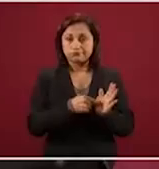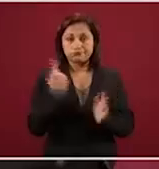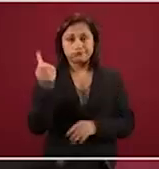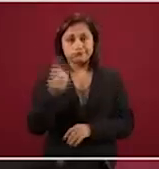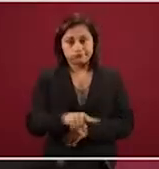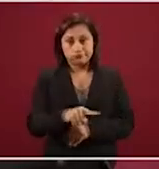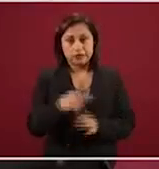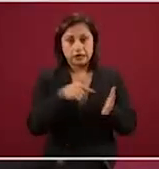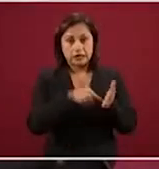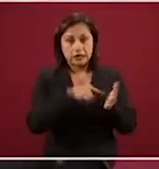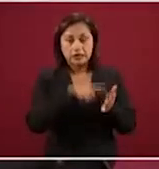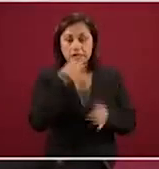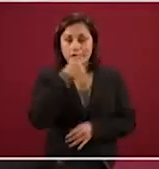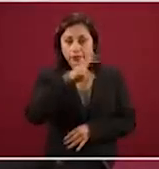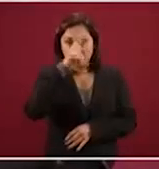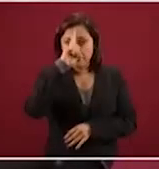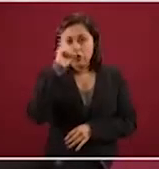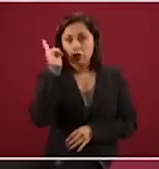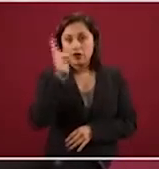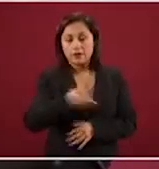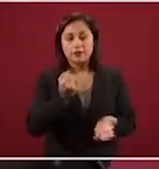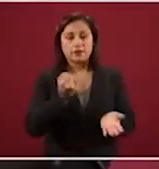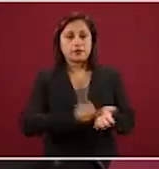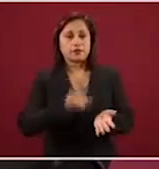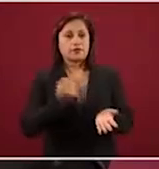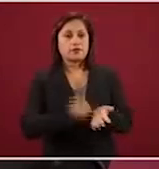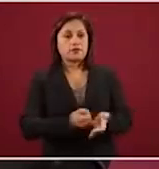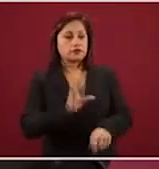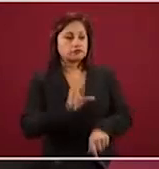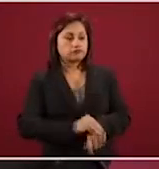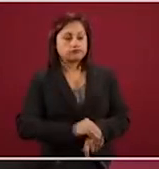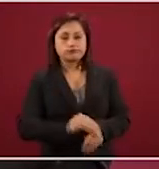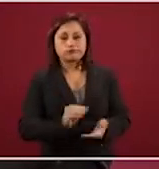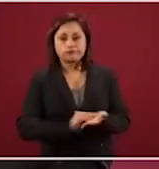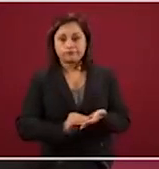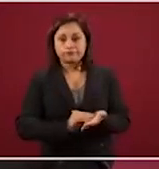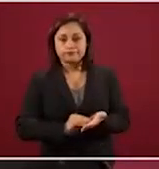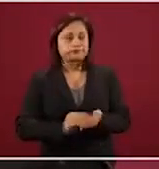se prohíbe la condonación de impuestos.